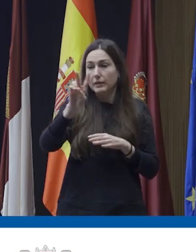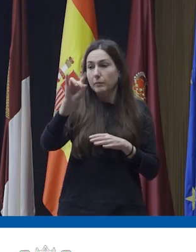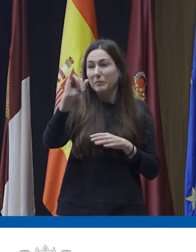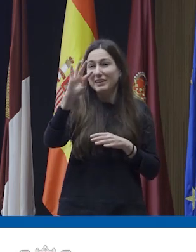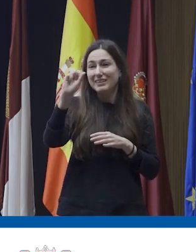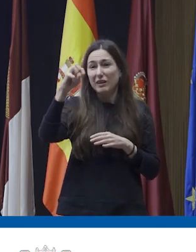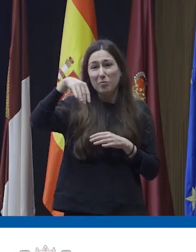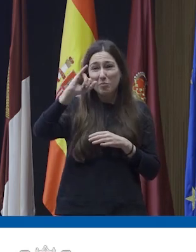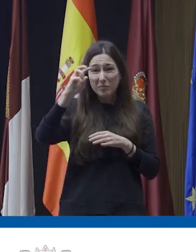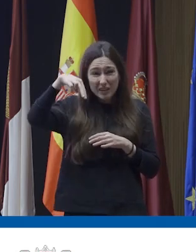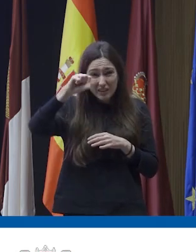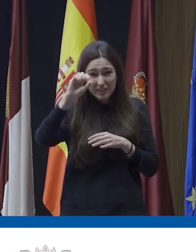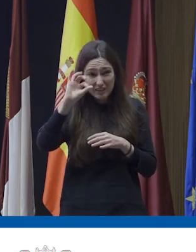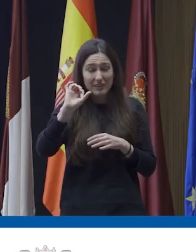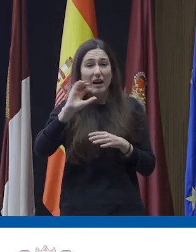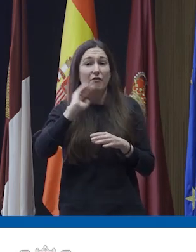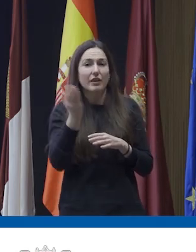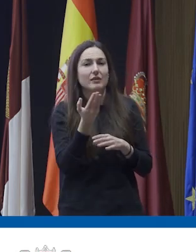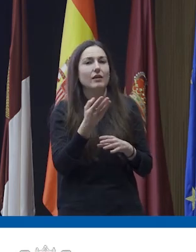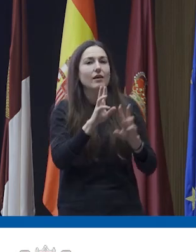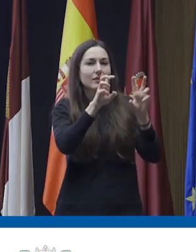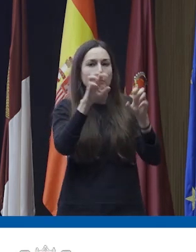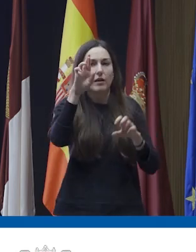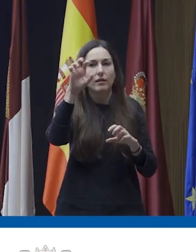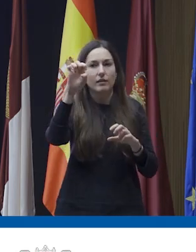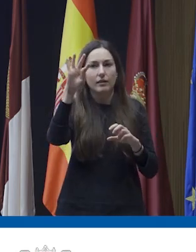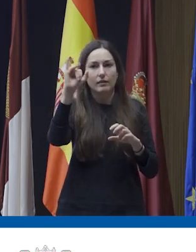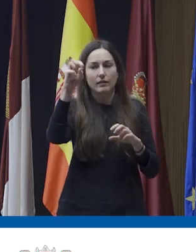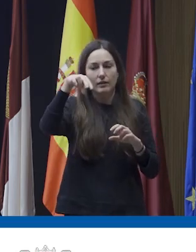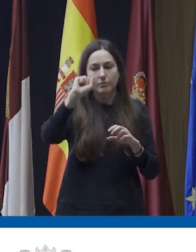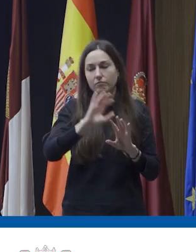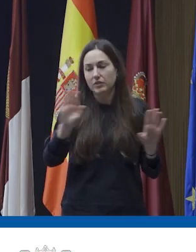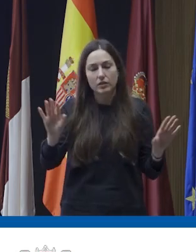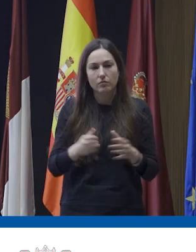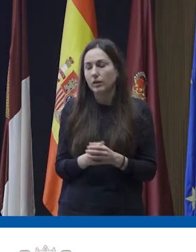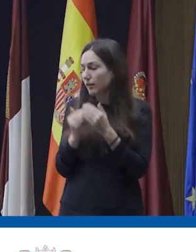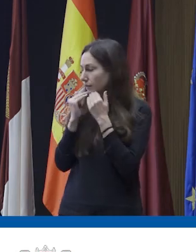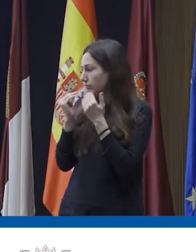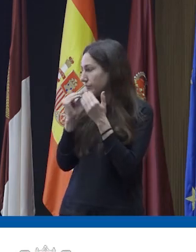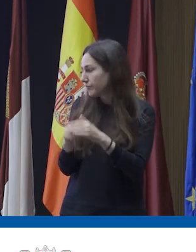ser para la retina. Las vitaminas de la retina son para eso. Vale, muchas gracias. Nada.